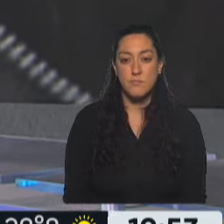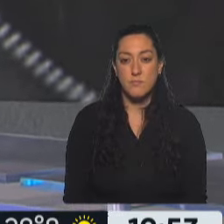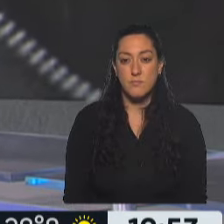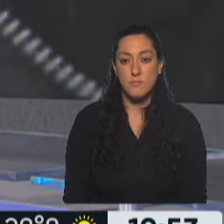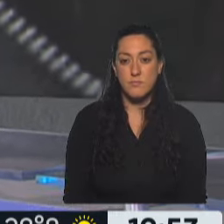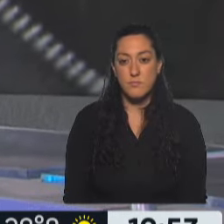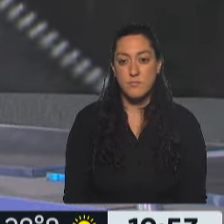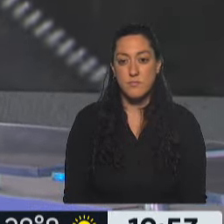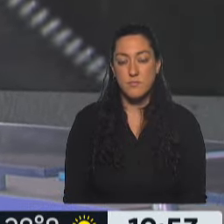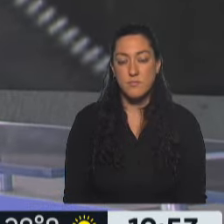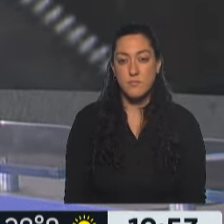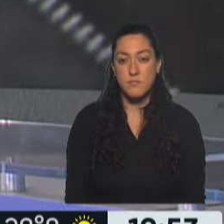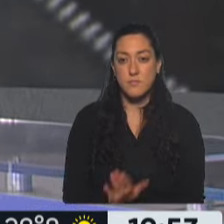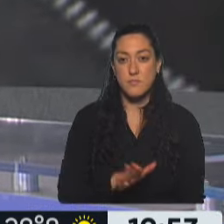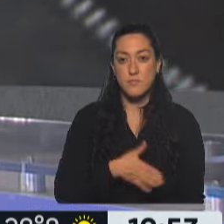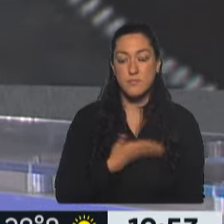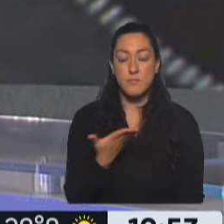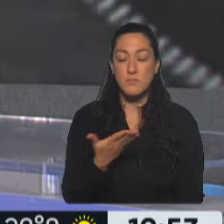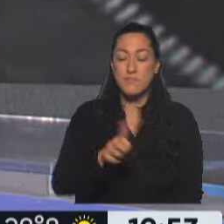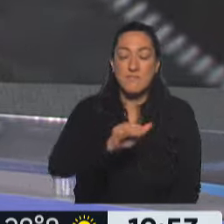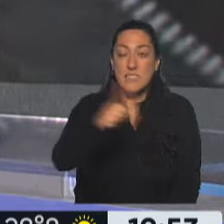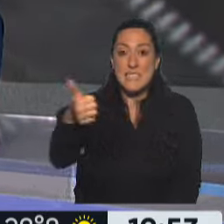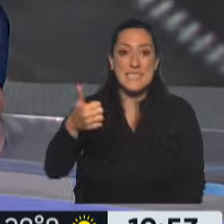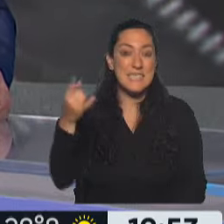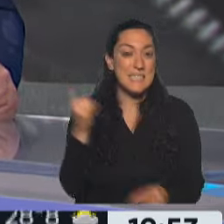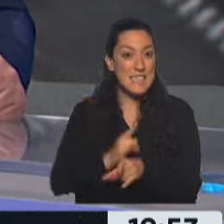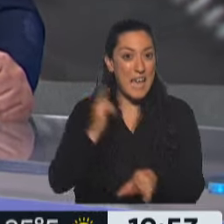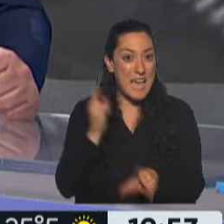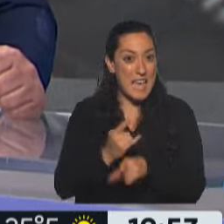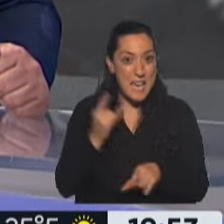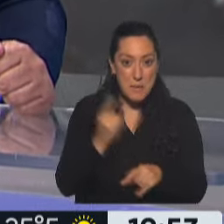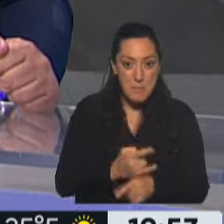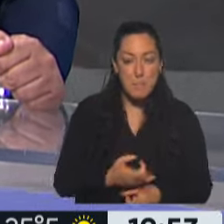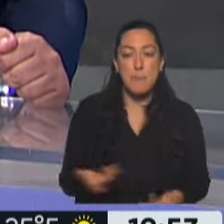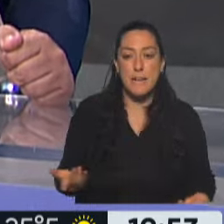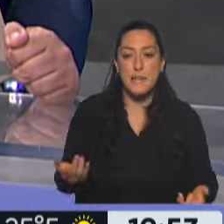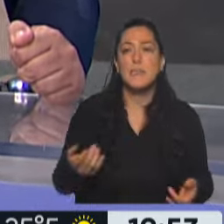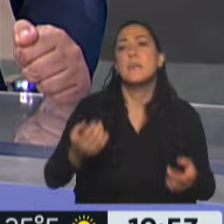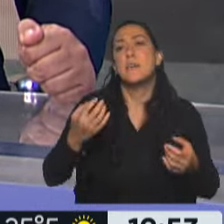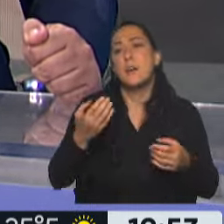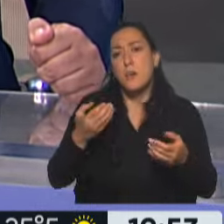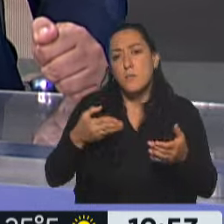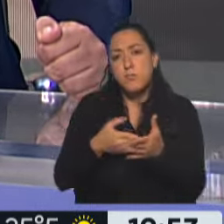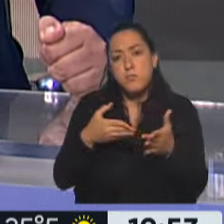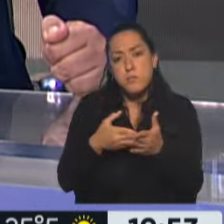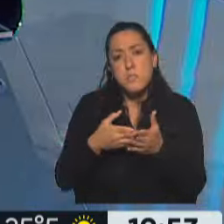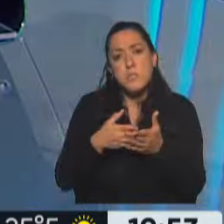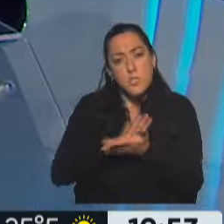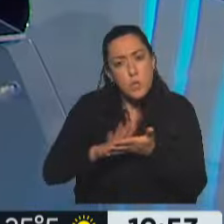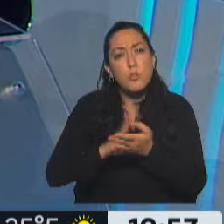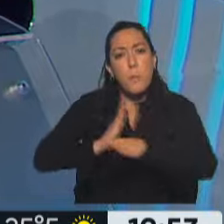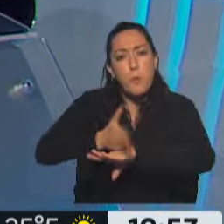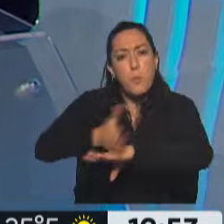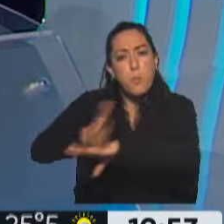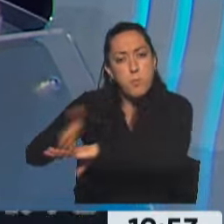ese. El amor siempre triunfa. No hay dudas. Y supera cualquier adversidad. ¿Es amor? Sí, es amor. Ay, no tú me gusta lo